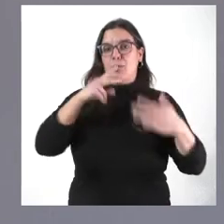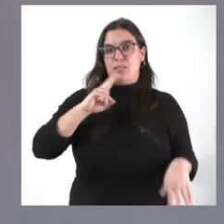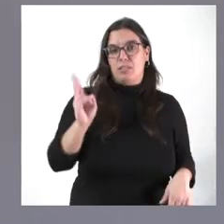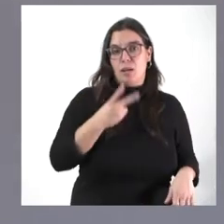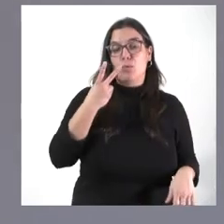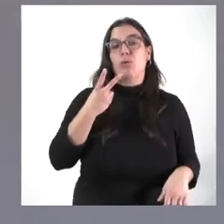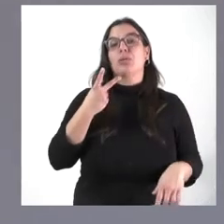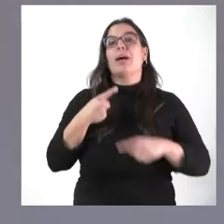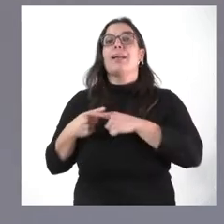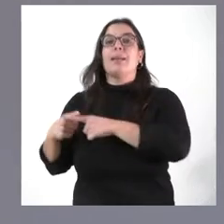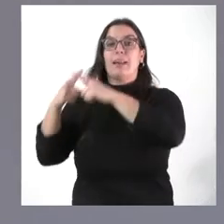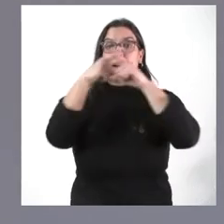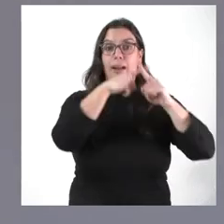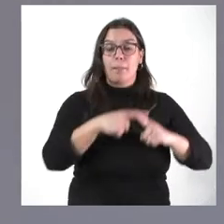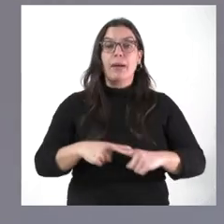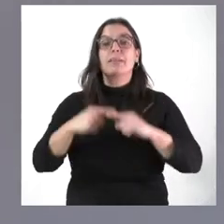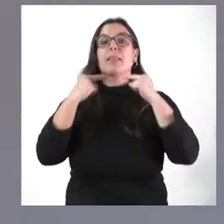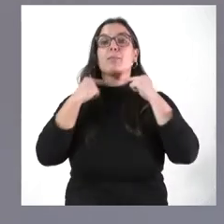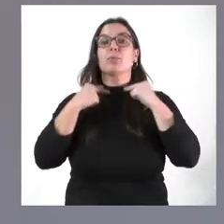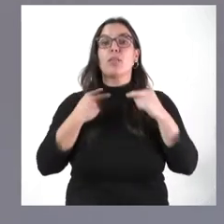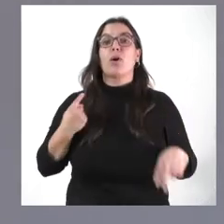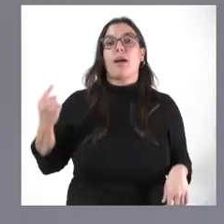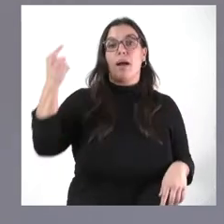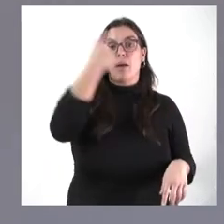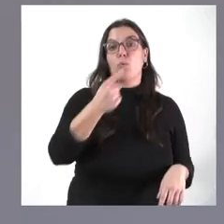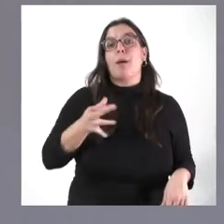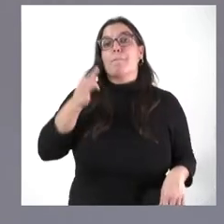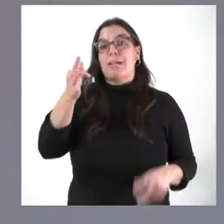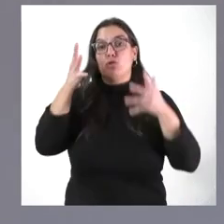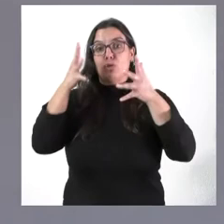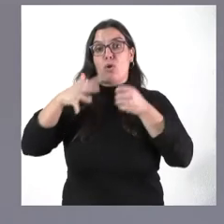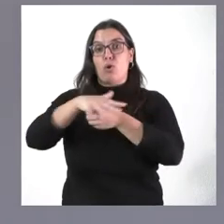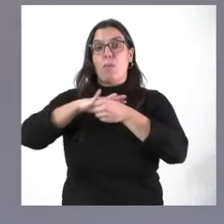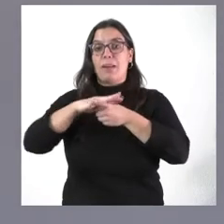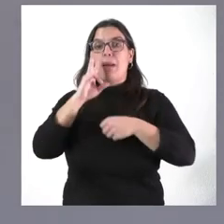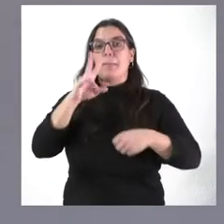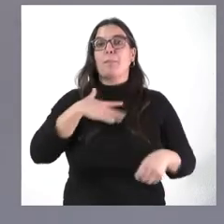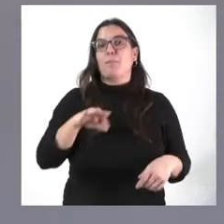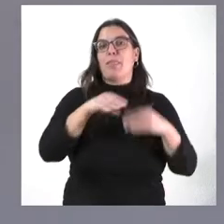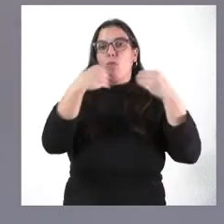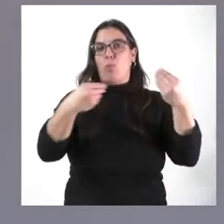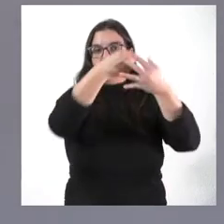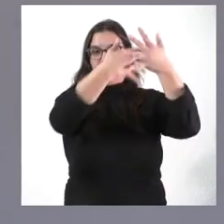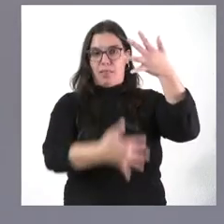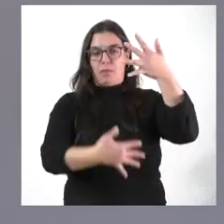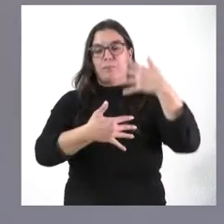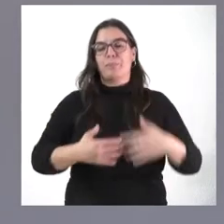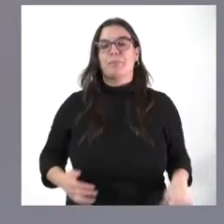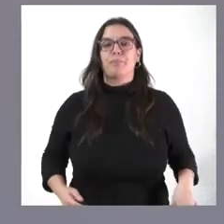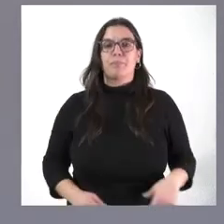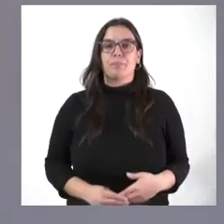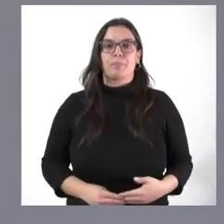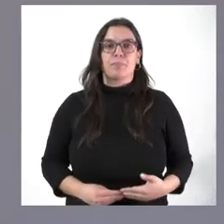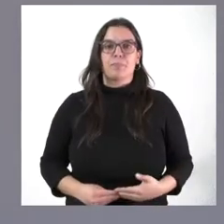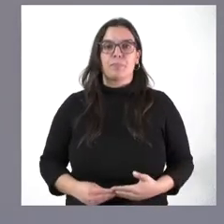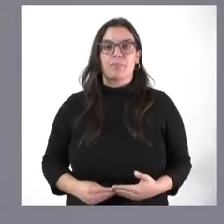y la distribución por cada una de las provincias más el consejo comarcal la tienen ustedes en la nota que les ha sido remitida